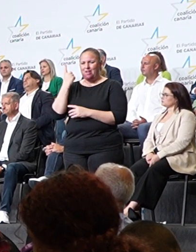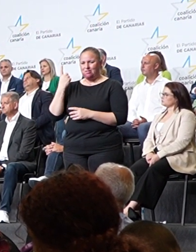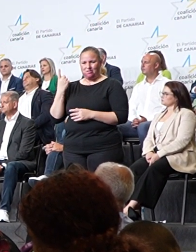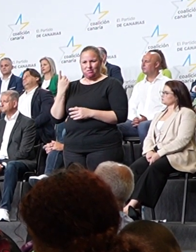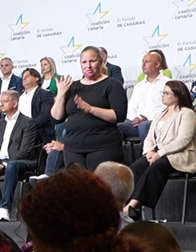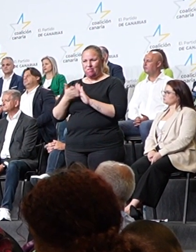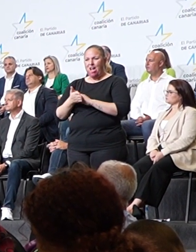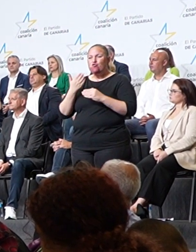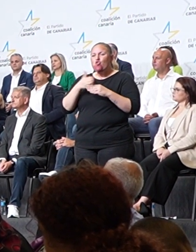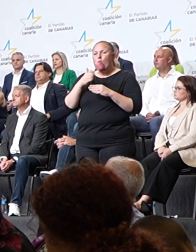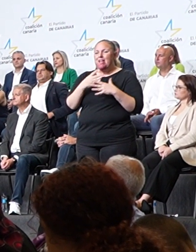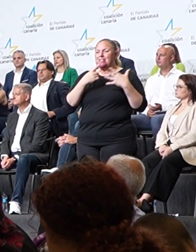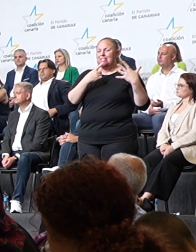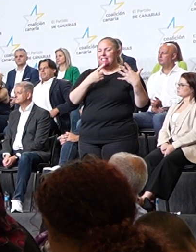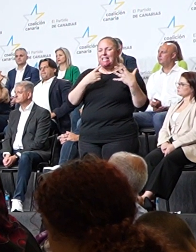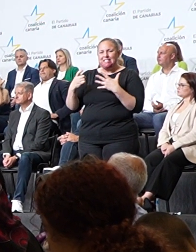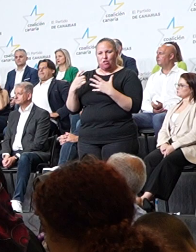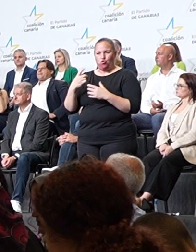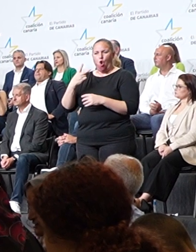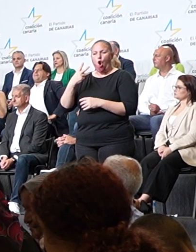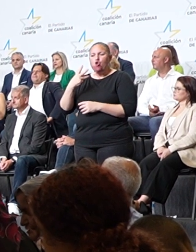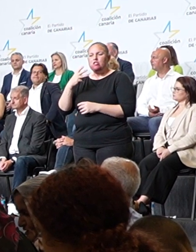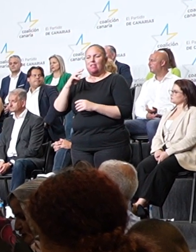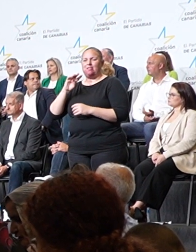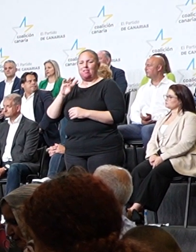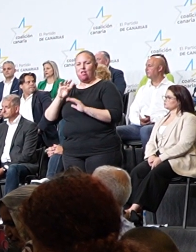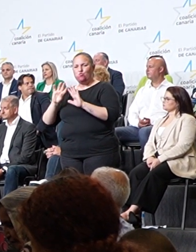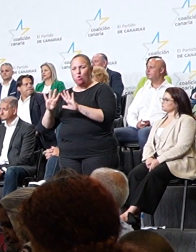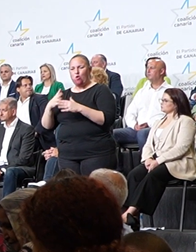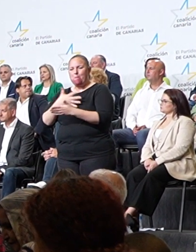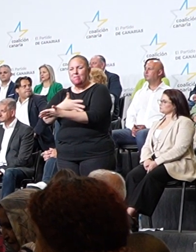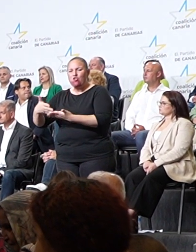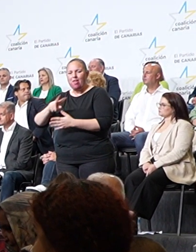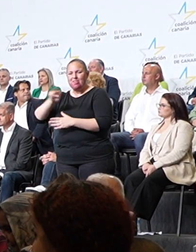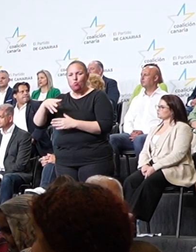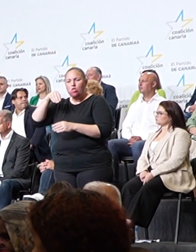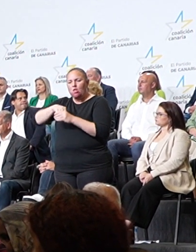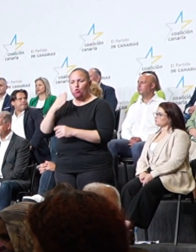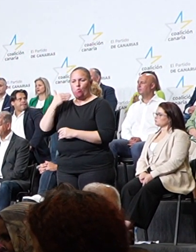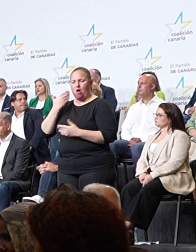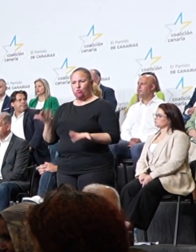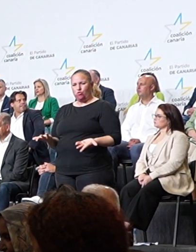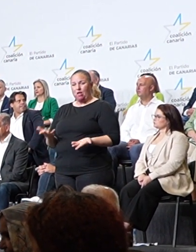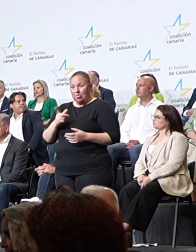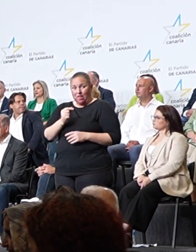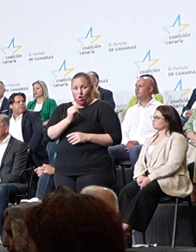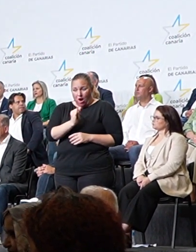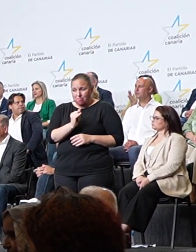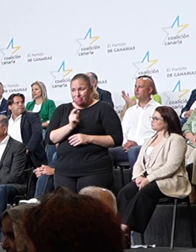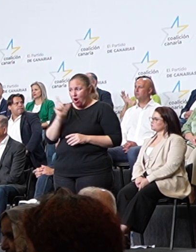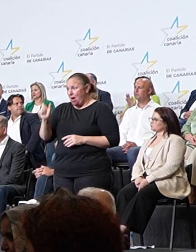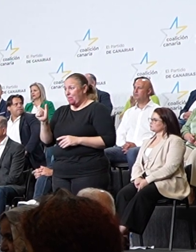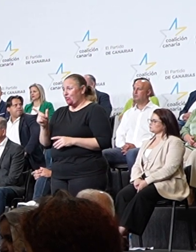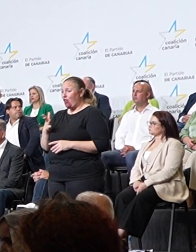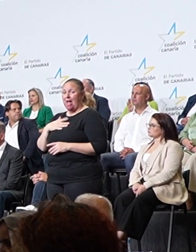sobrado 684 millones de euros que tienen en los bancos. Tienen dinero mientras la gente no llega a final